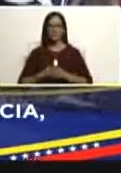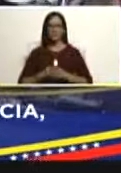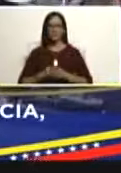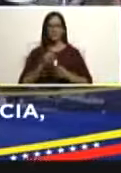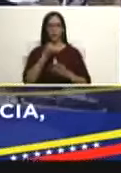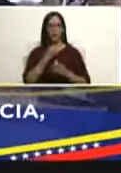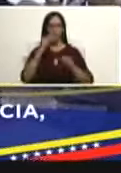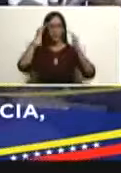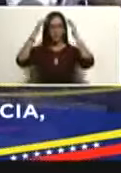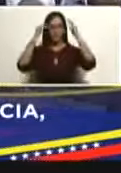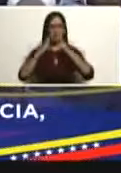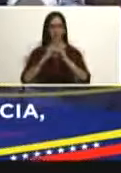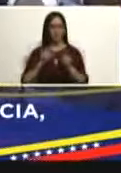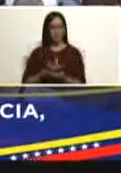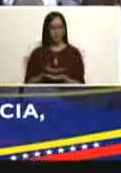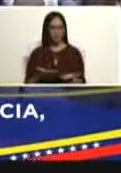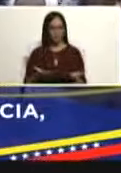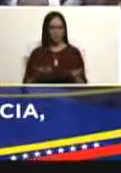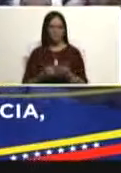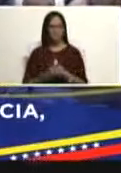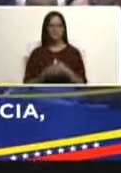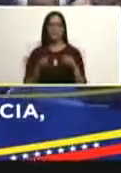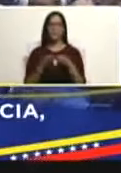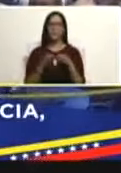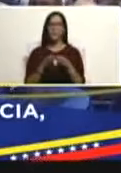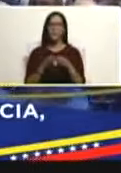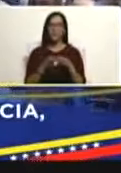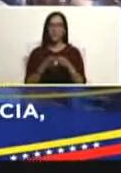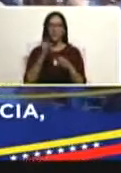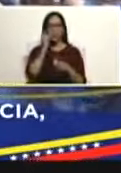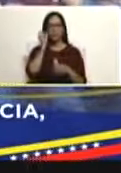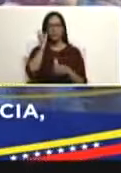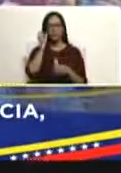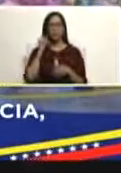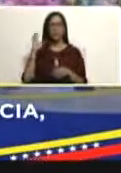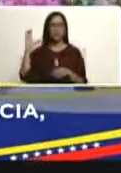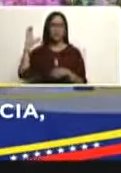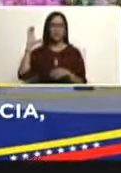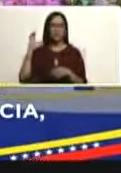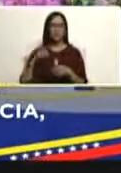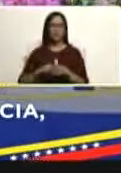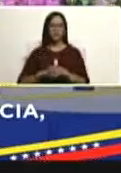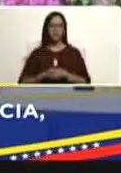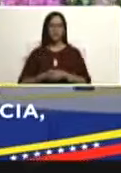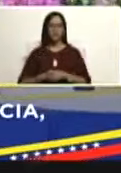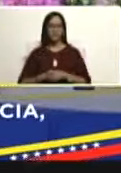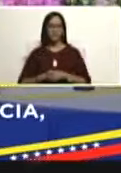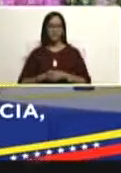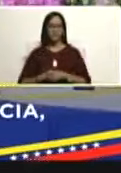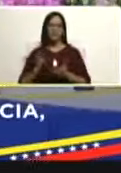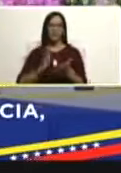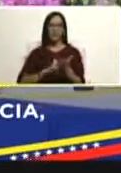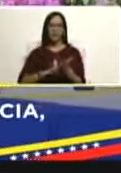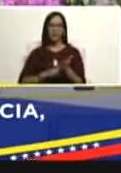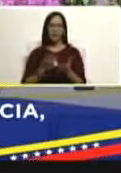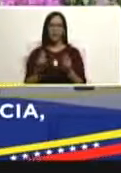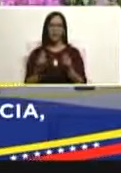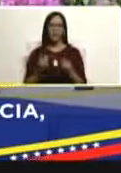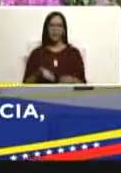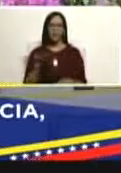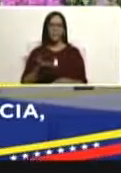Bueno, mis saludos a todos, compañeros, compañeras, compatriotas. De verdad que es muy